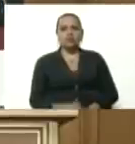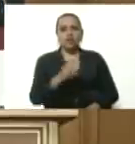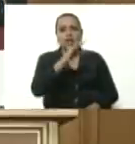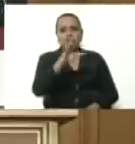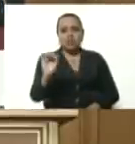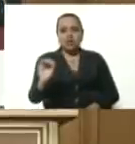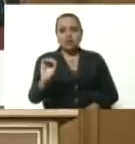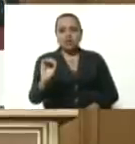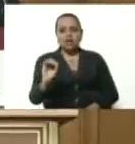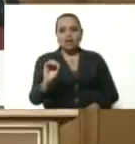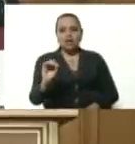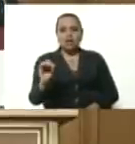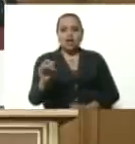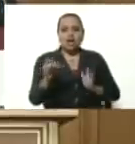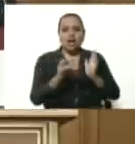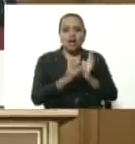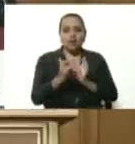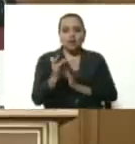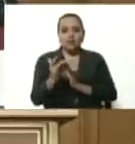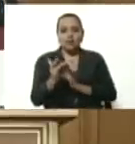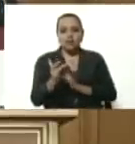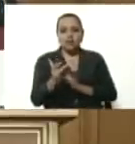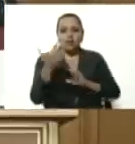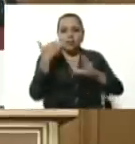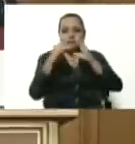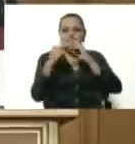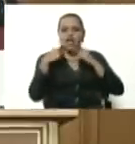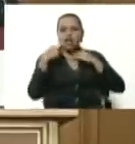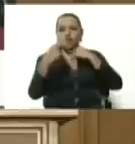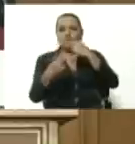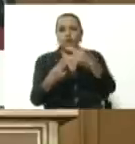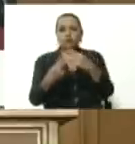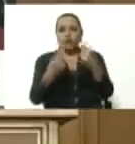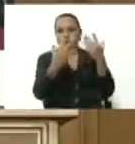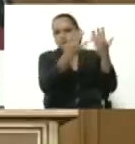abril, a un mensajito de voz, apareció